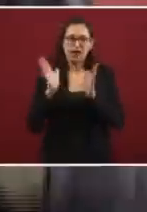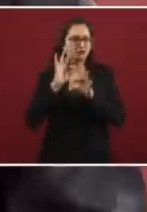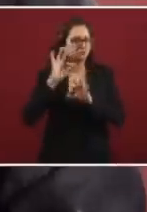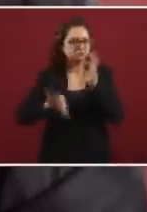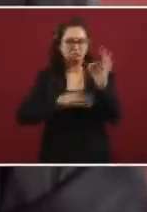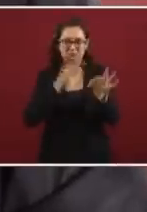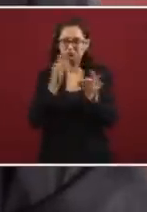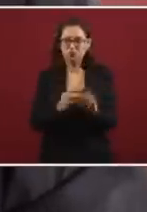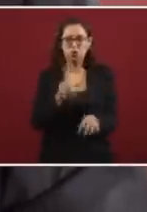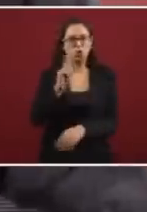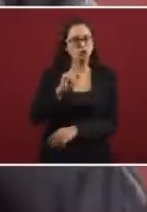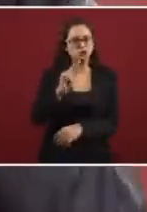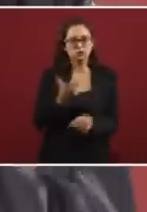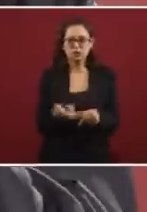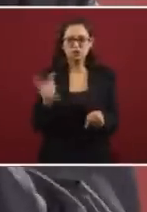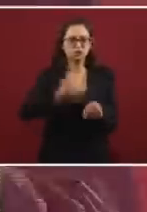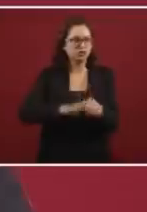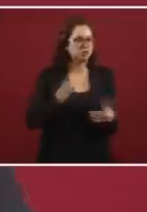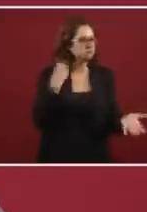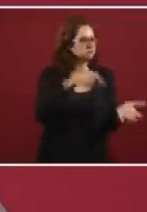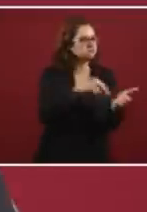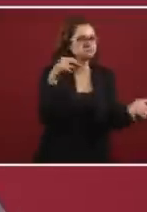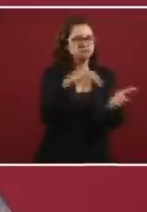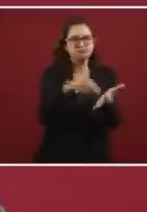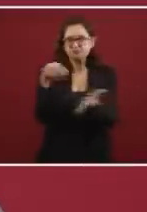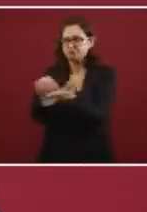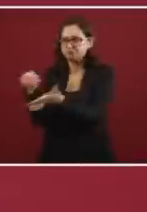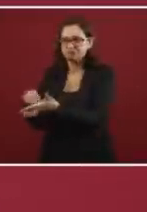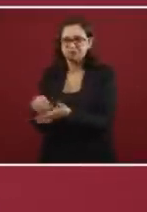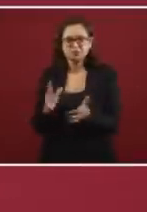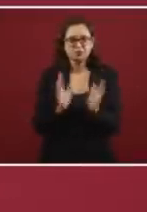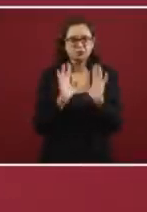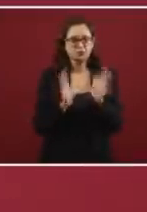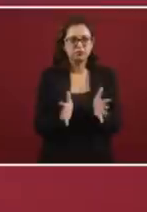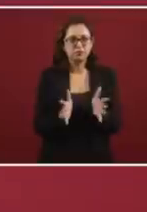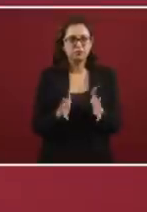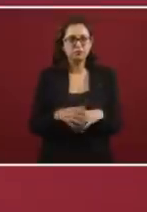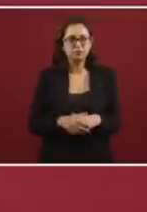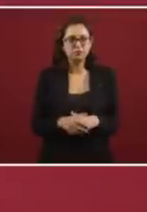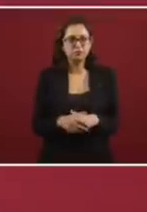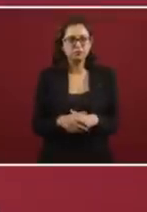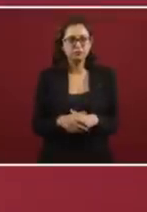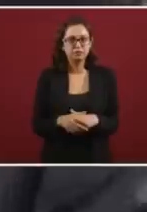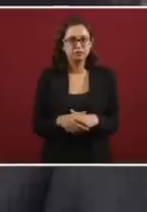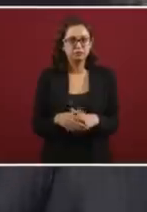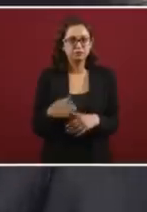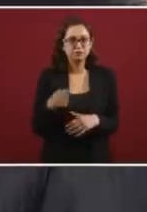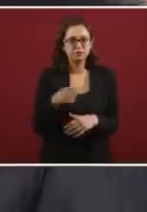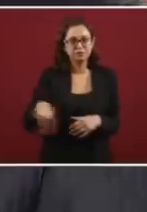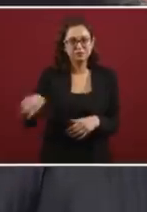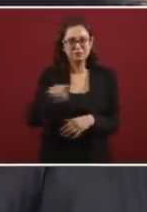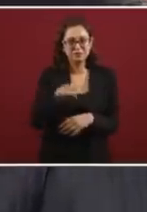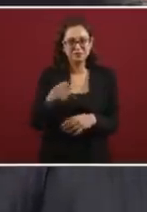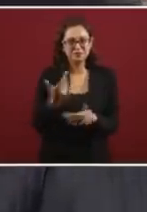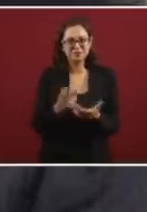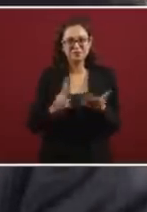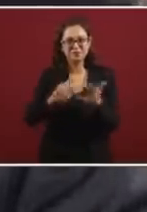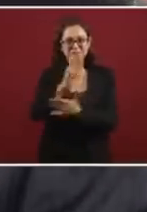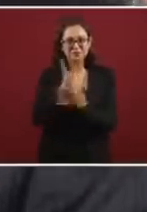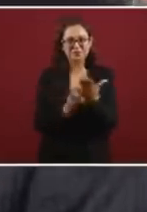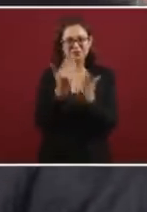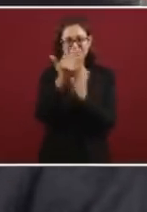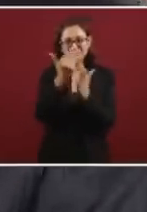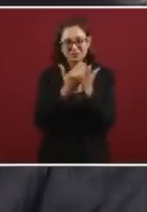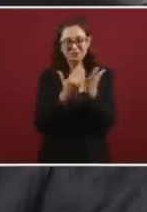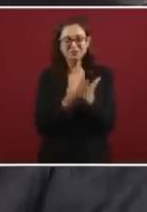80 hospitales y es muy importante porque en todos estos hospitales tienen un programa se llama